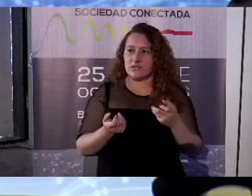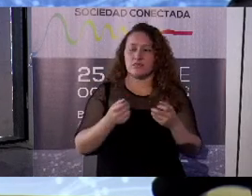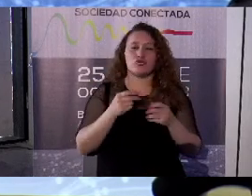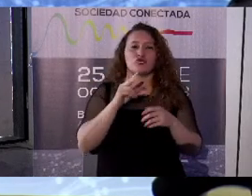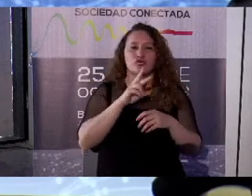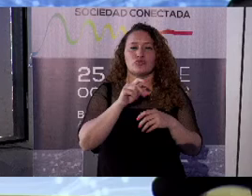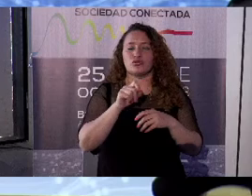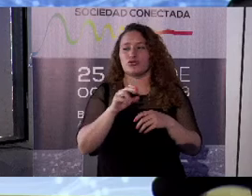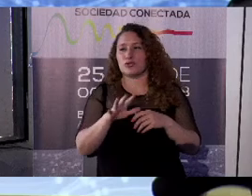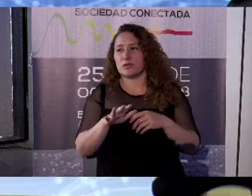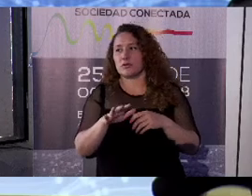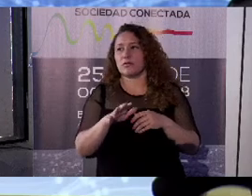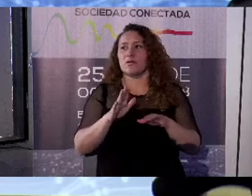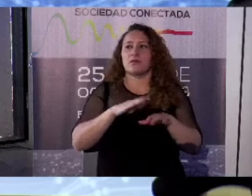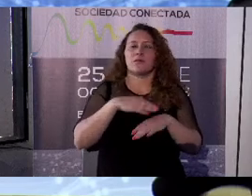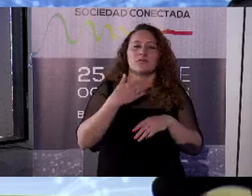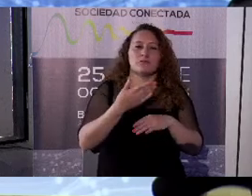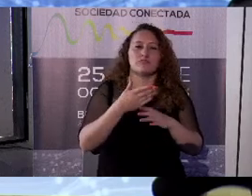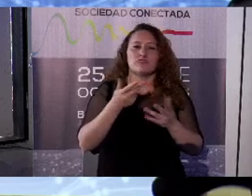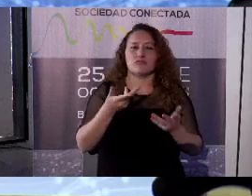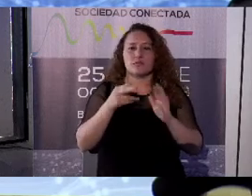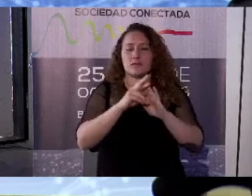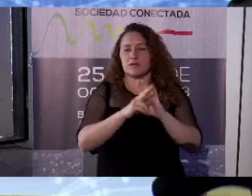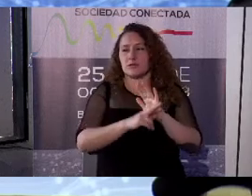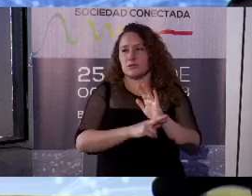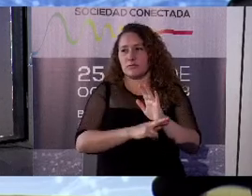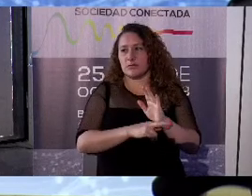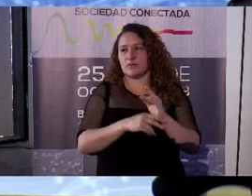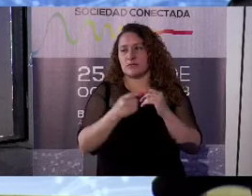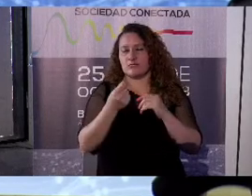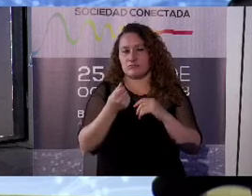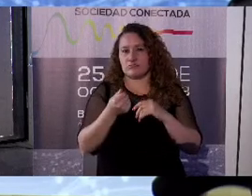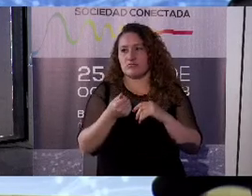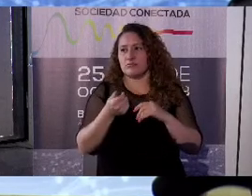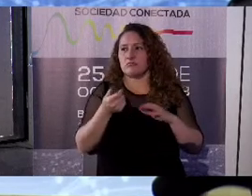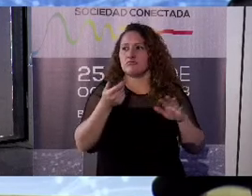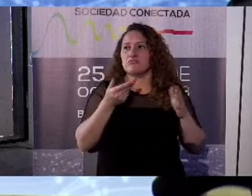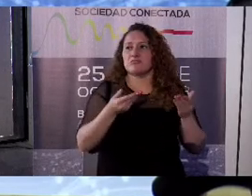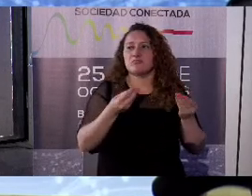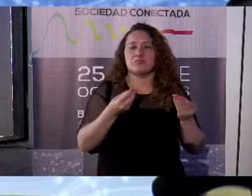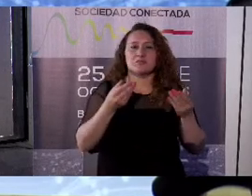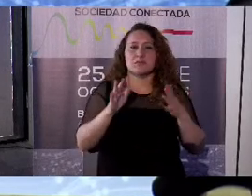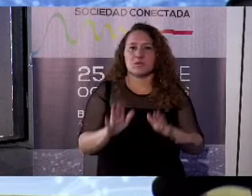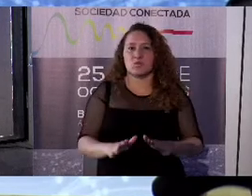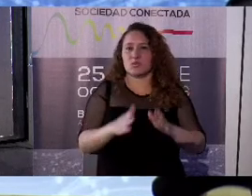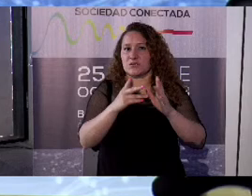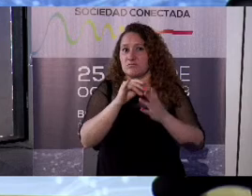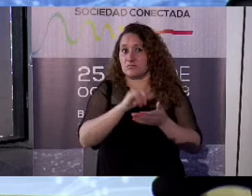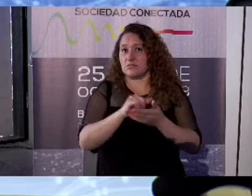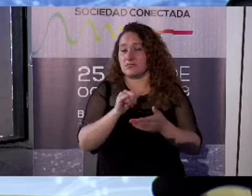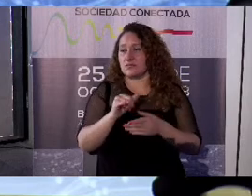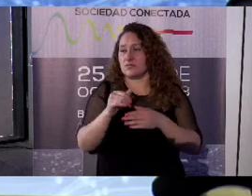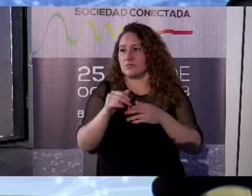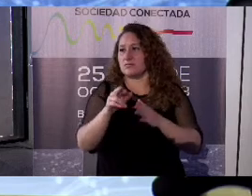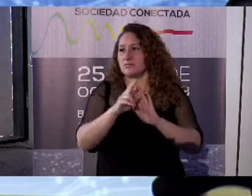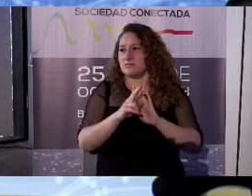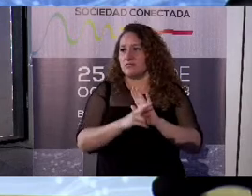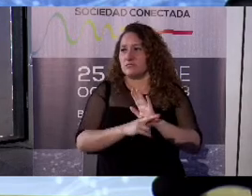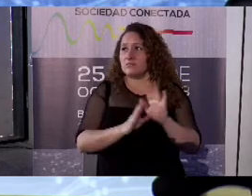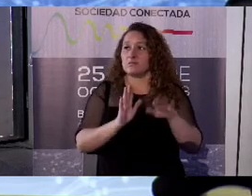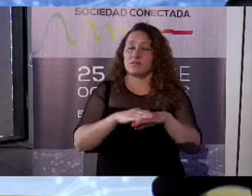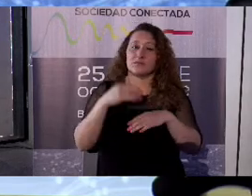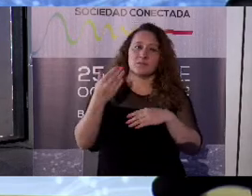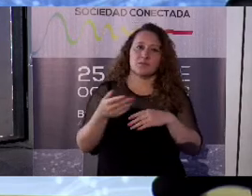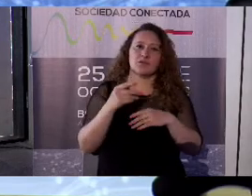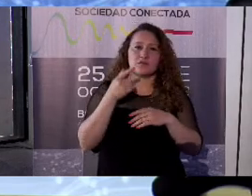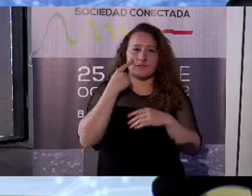de 2.5 emitir el reglamento de tarifas para mejorar estos de las las cargas económicas regulatorias eh luego revisar si es